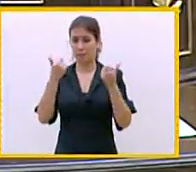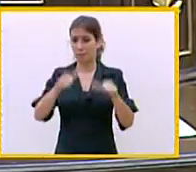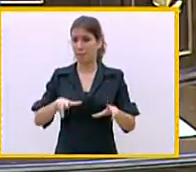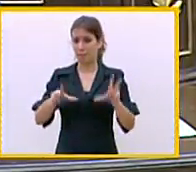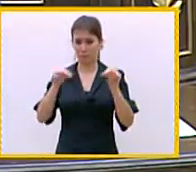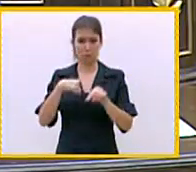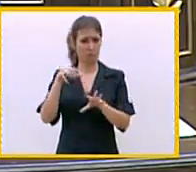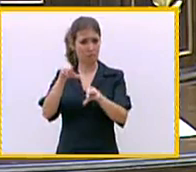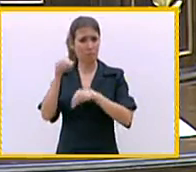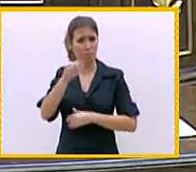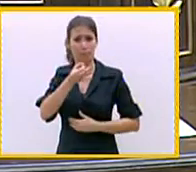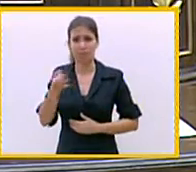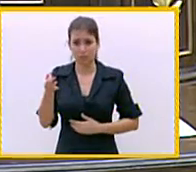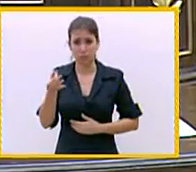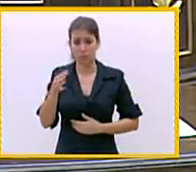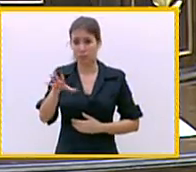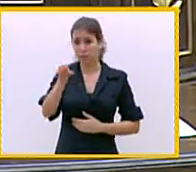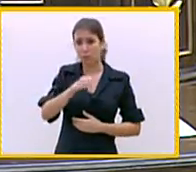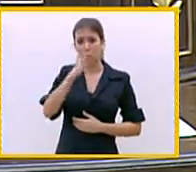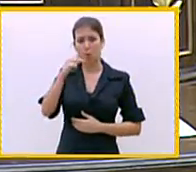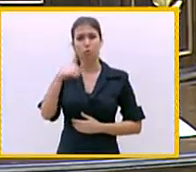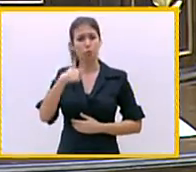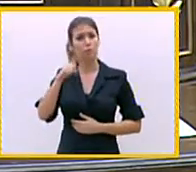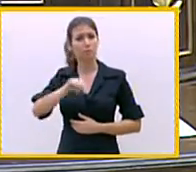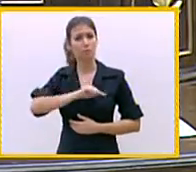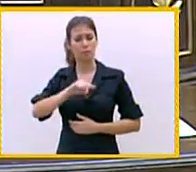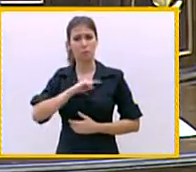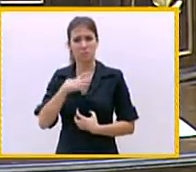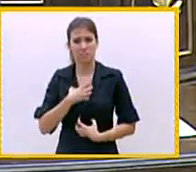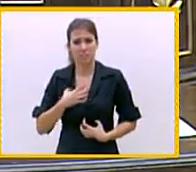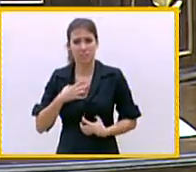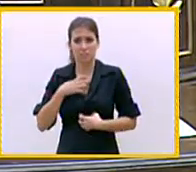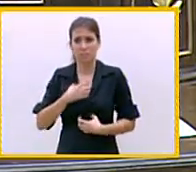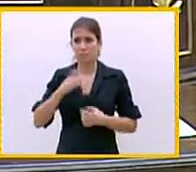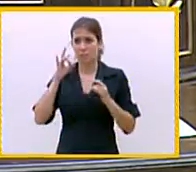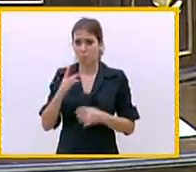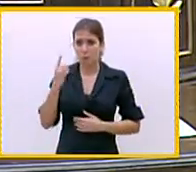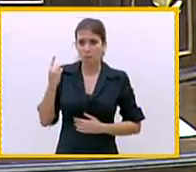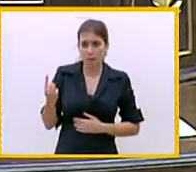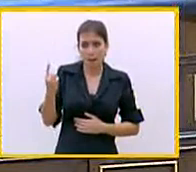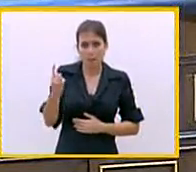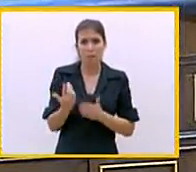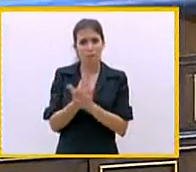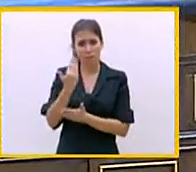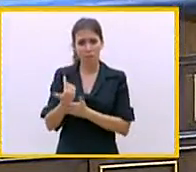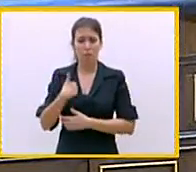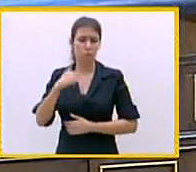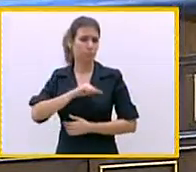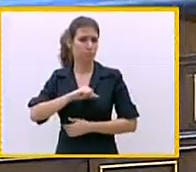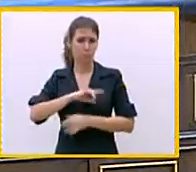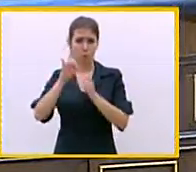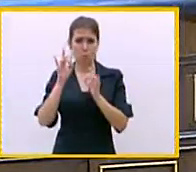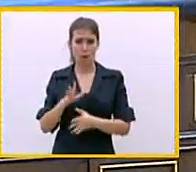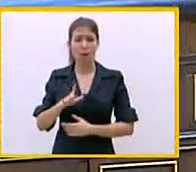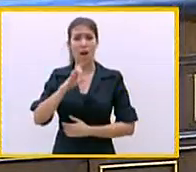comprendo porque siento esa impaciencia todos y cada uno de los días. Pero esa impaciencia no me ha